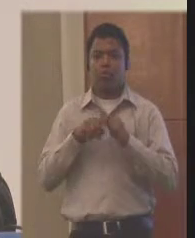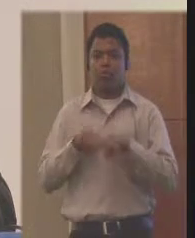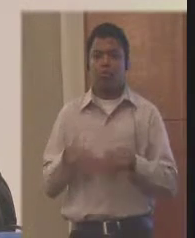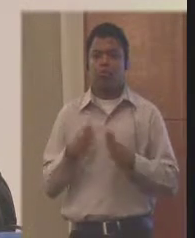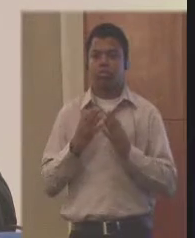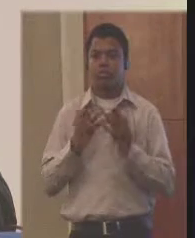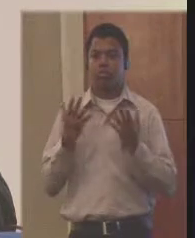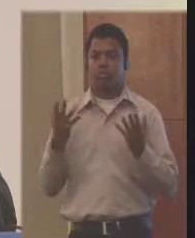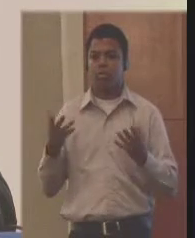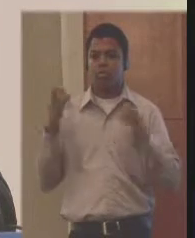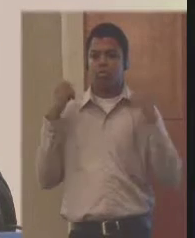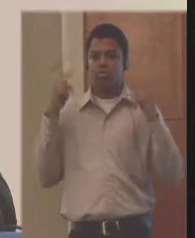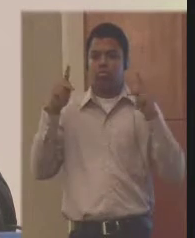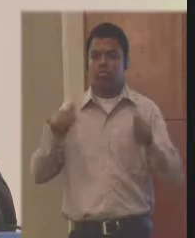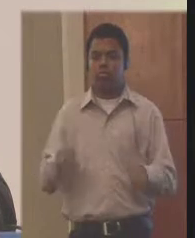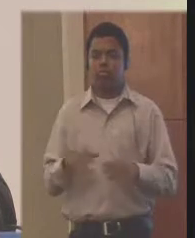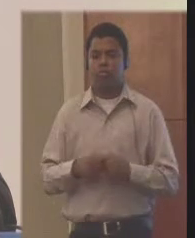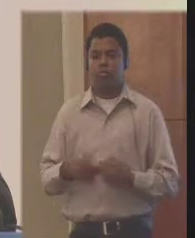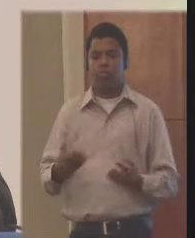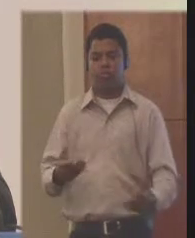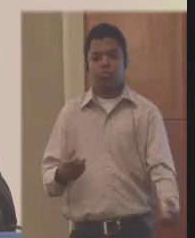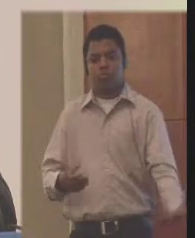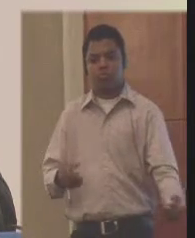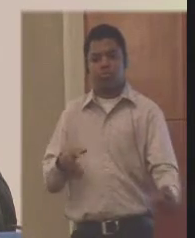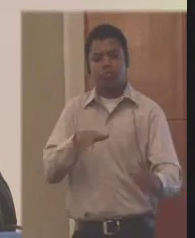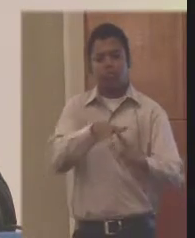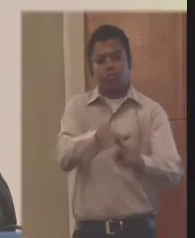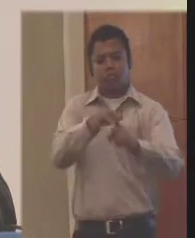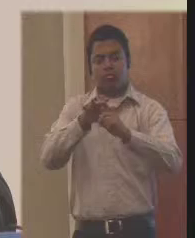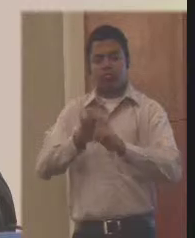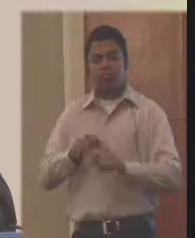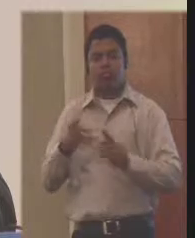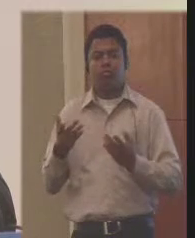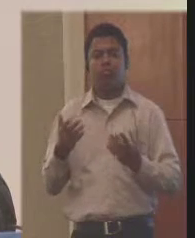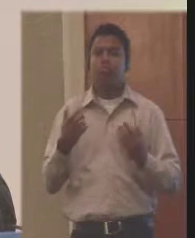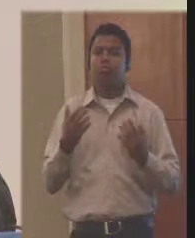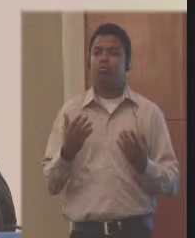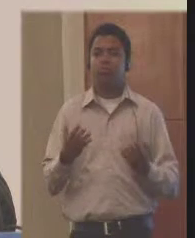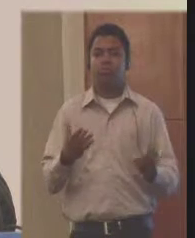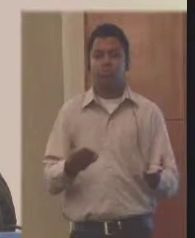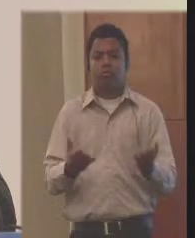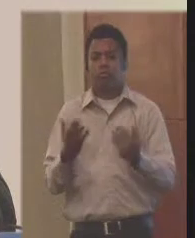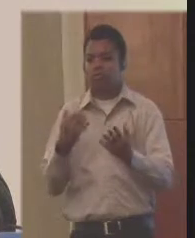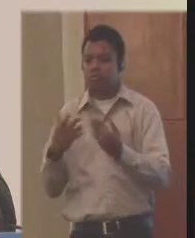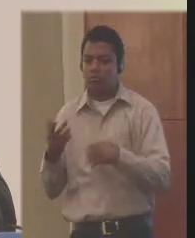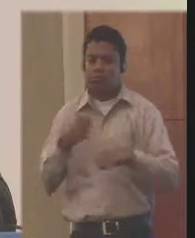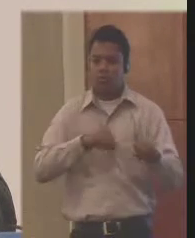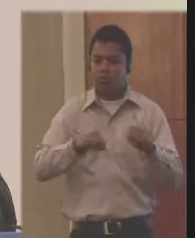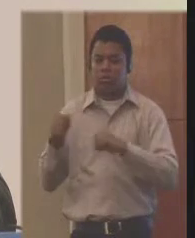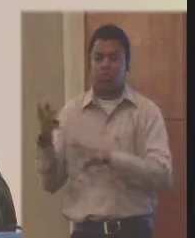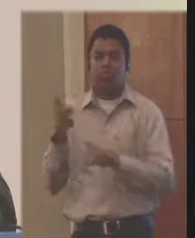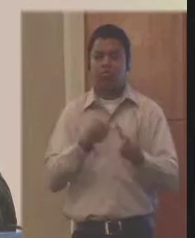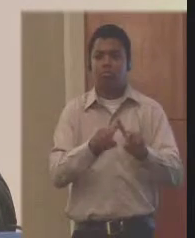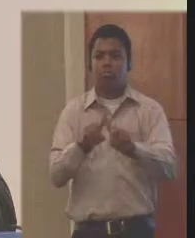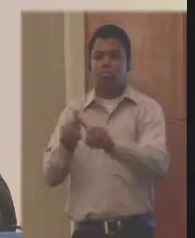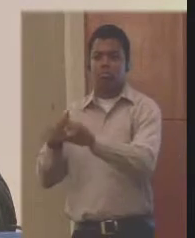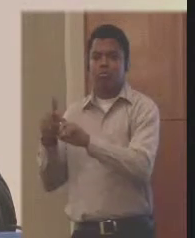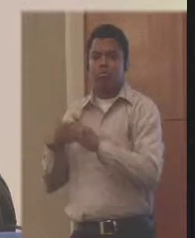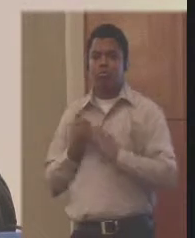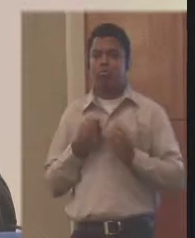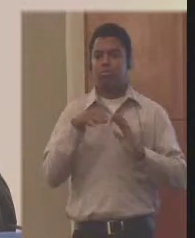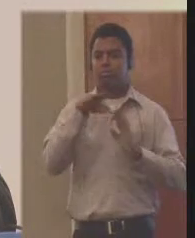en este tipo de planes nacionales actividades también para reducir el riesgo de